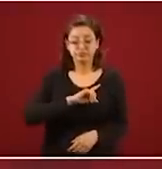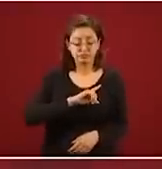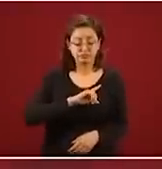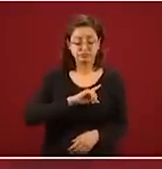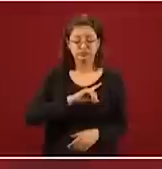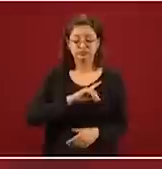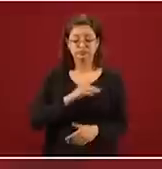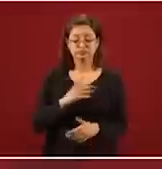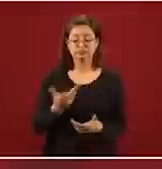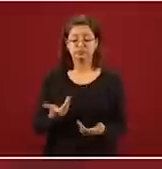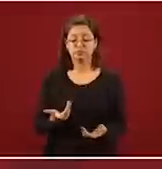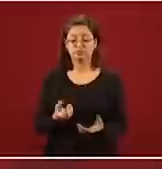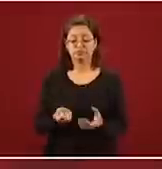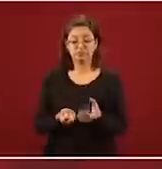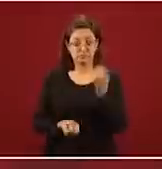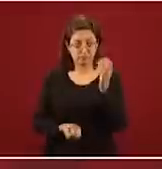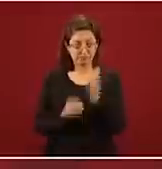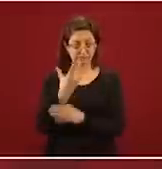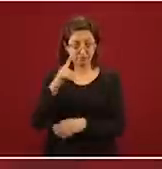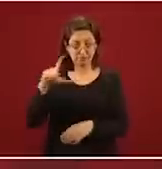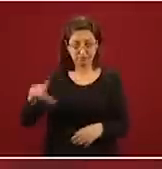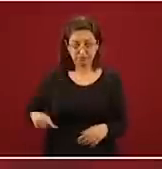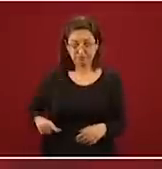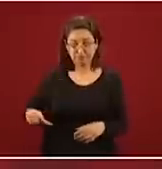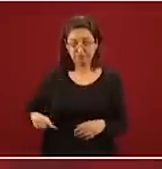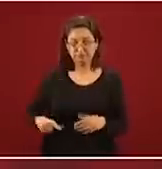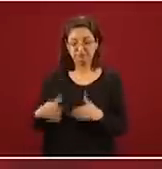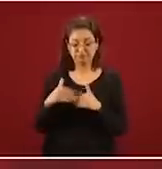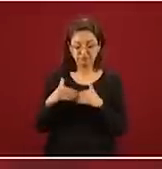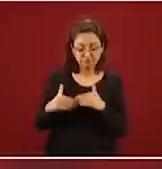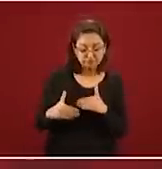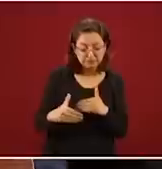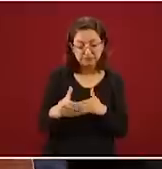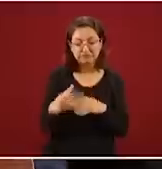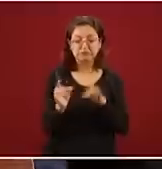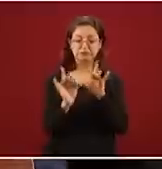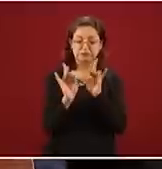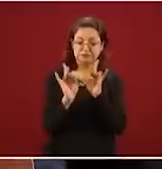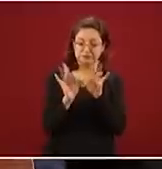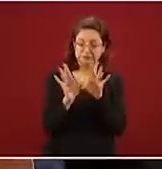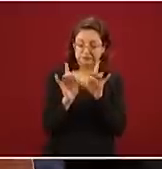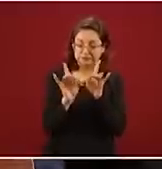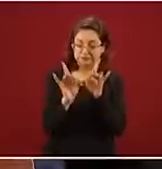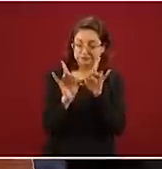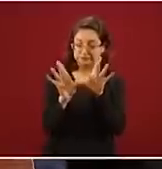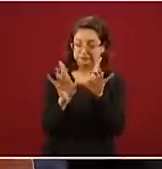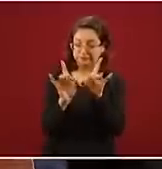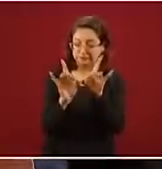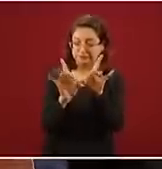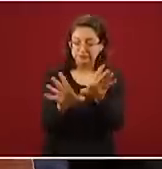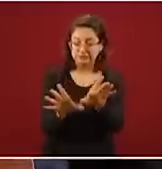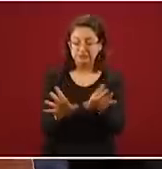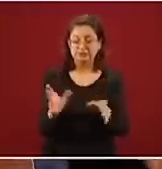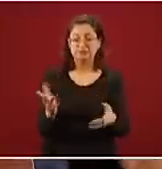irregularidades, ¿sí?, para decirlo con elegancia, de manera eufemística,